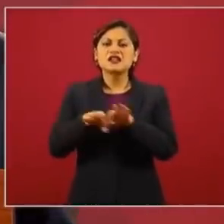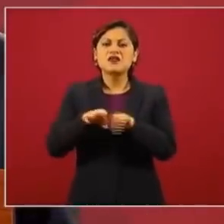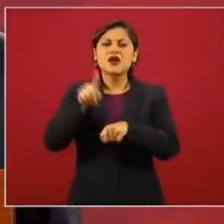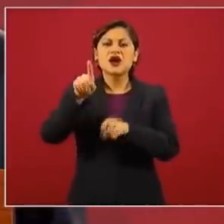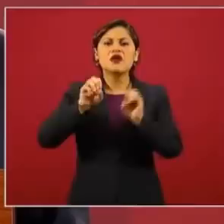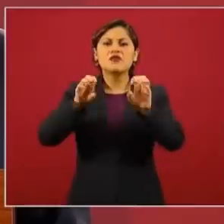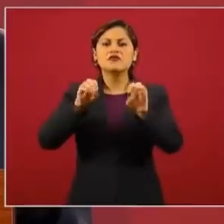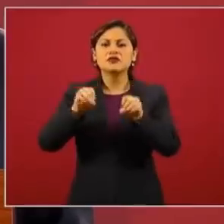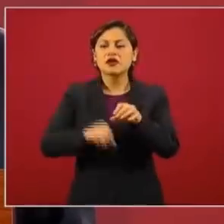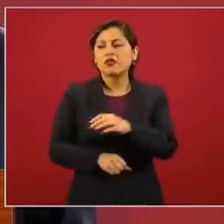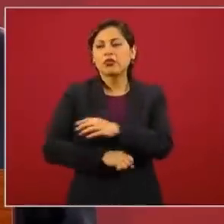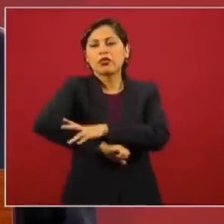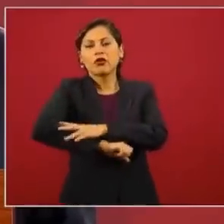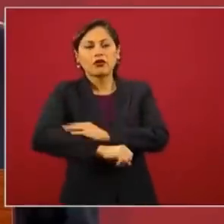recomendado